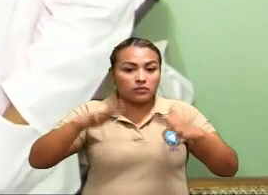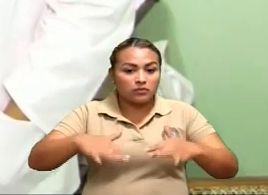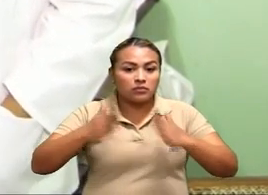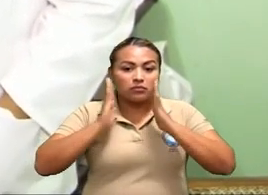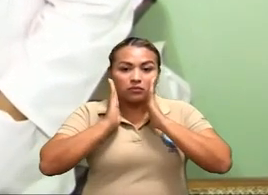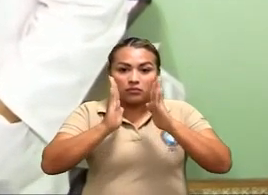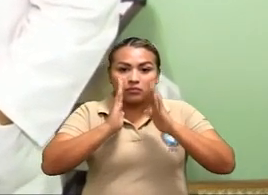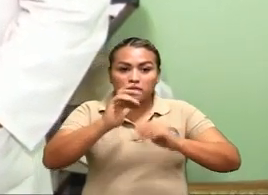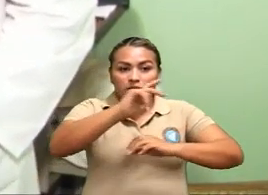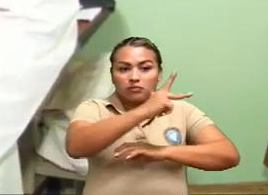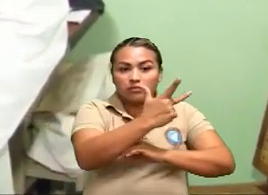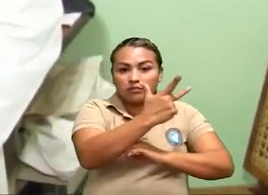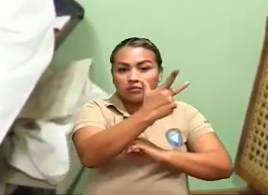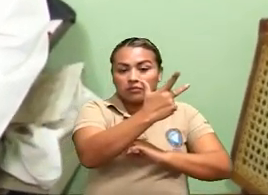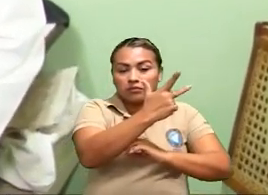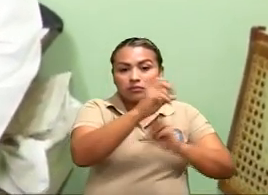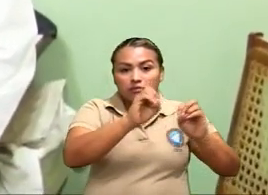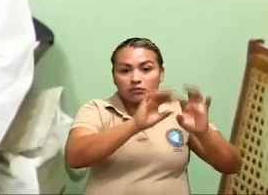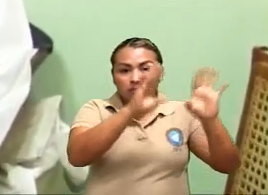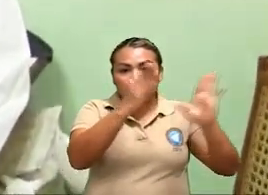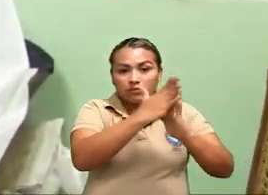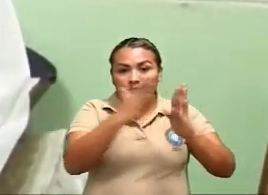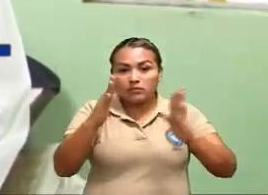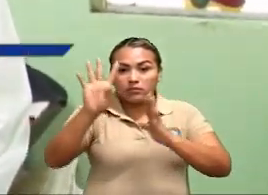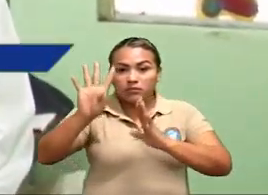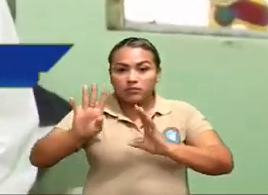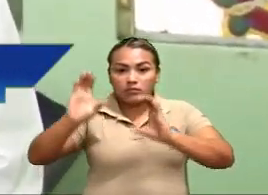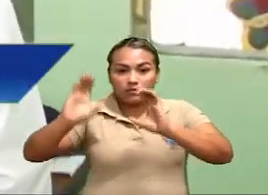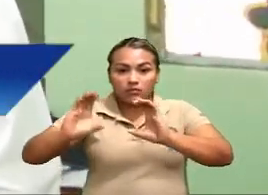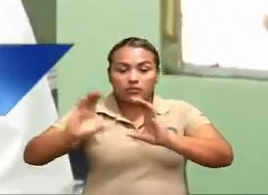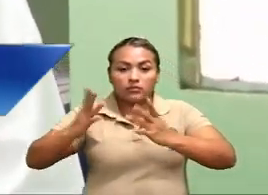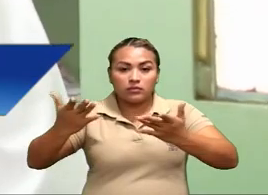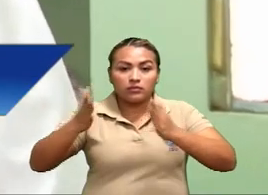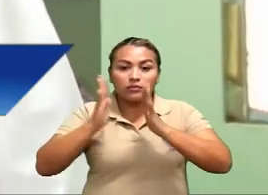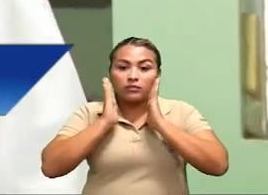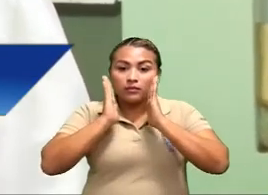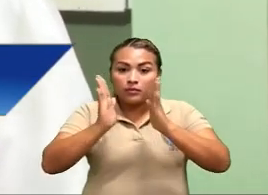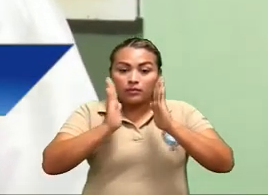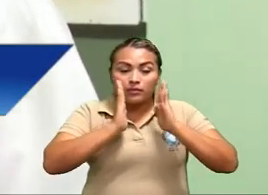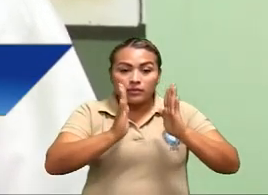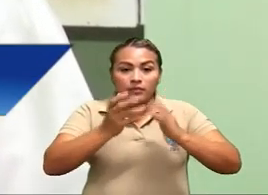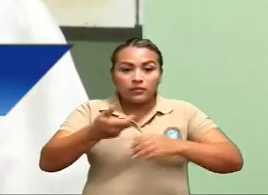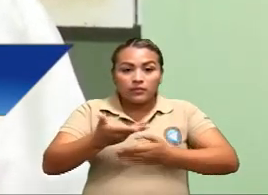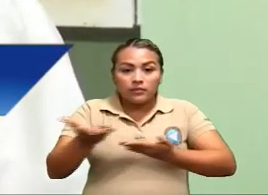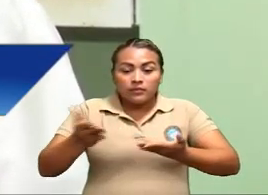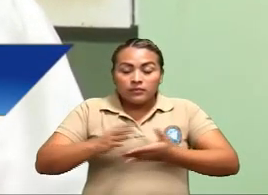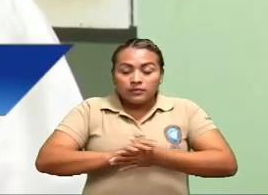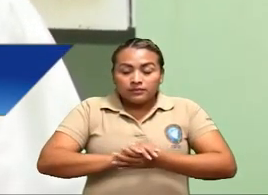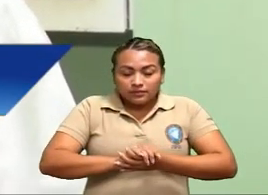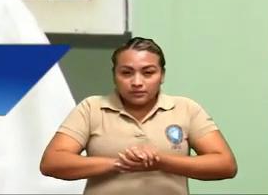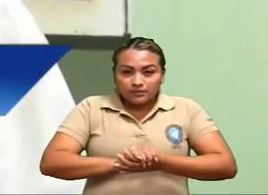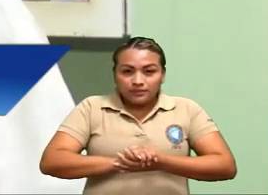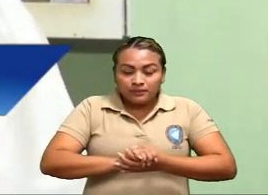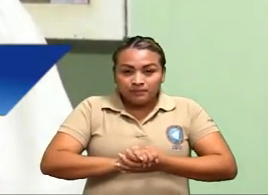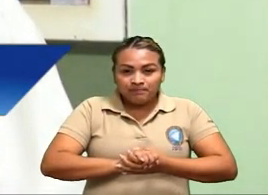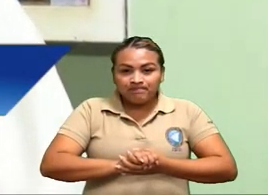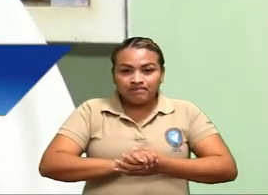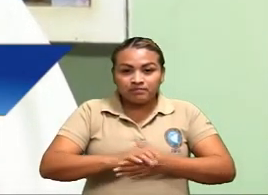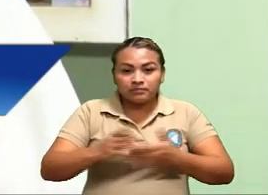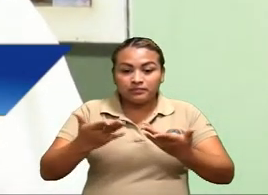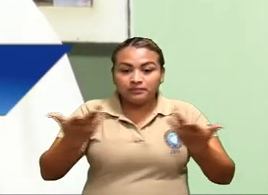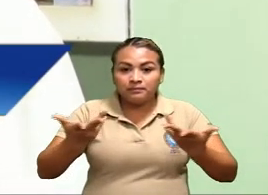de 8 de la mañana a 4 de la tarde, ¿verdad? Atendiéndole, dándoles para que vengan a pesarse, a ver en